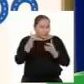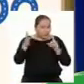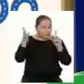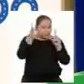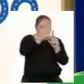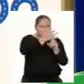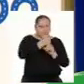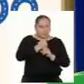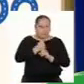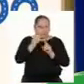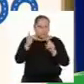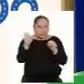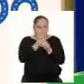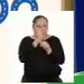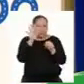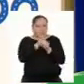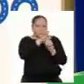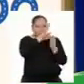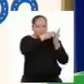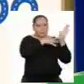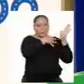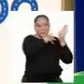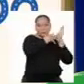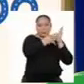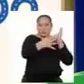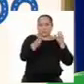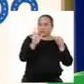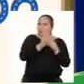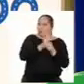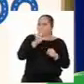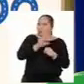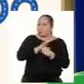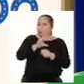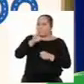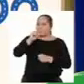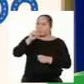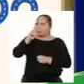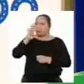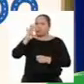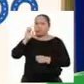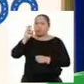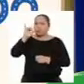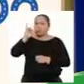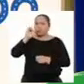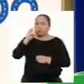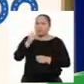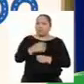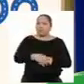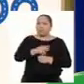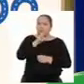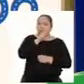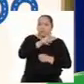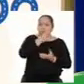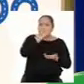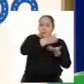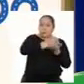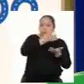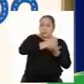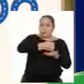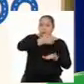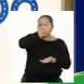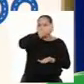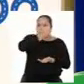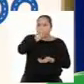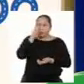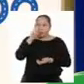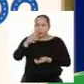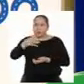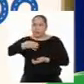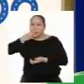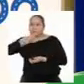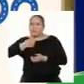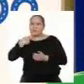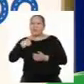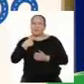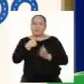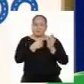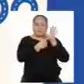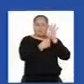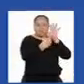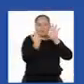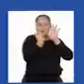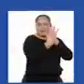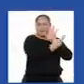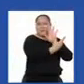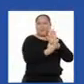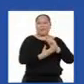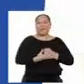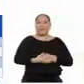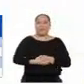¿Lograron completar la tabla con el total de carbohidratos y proteínas de tres tazas de leche y dos manzanas? Aquí les muestro lo que